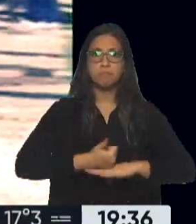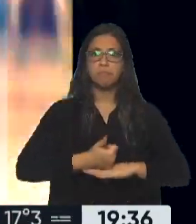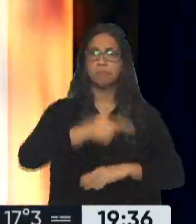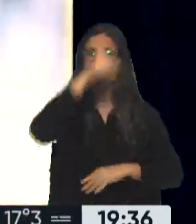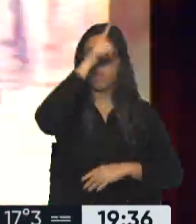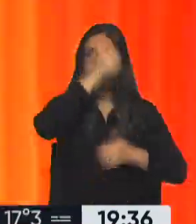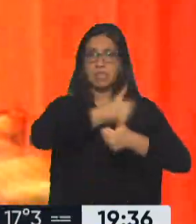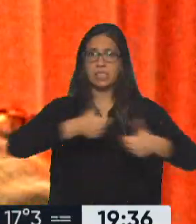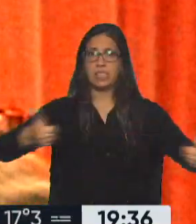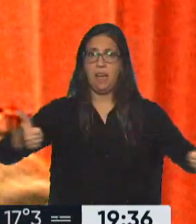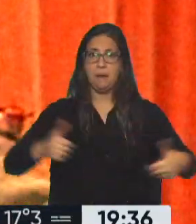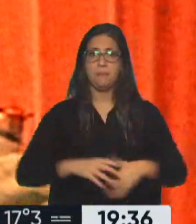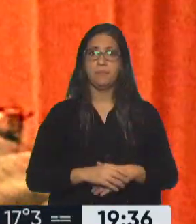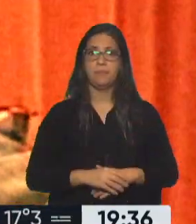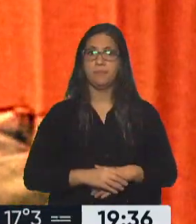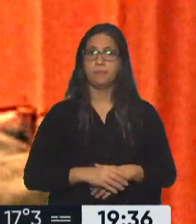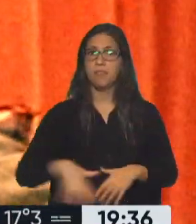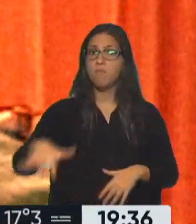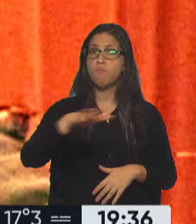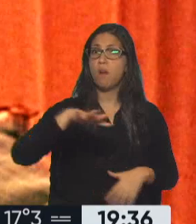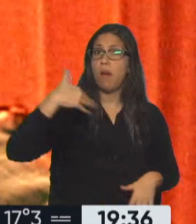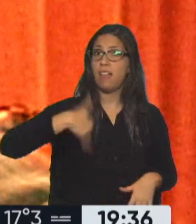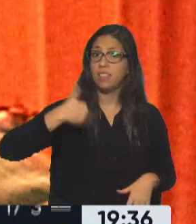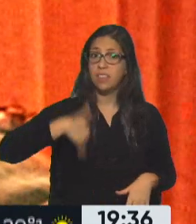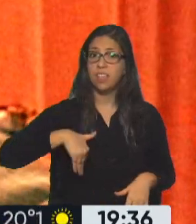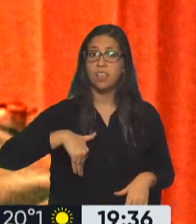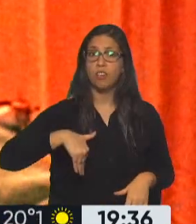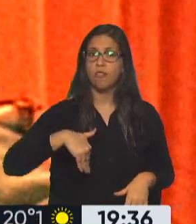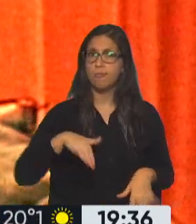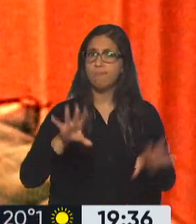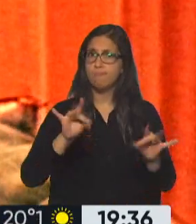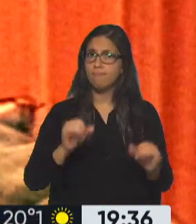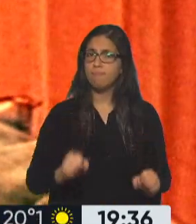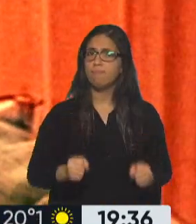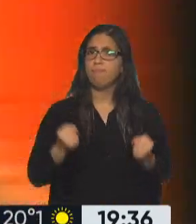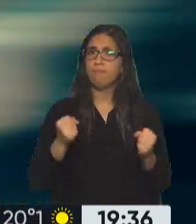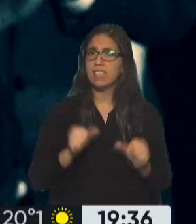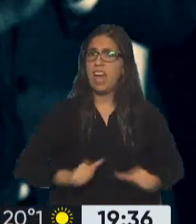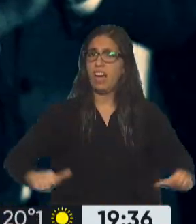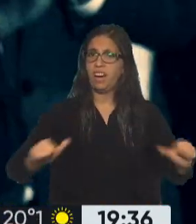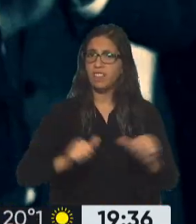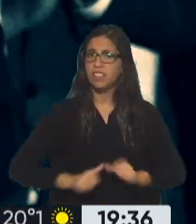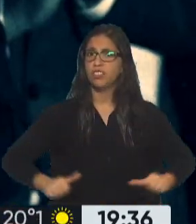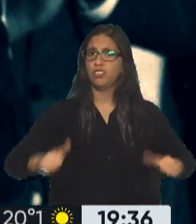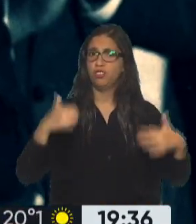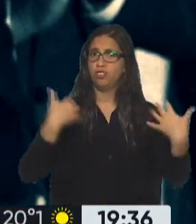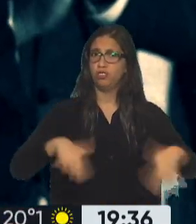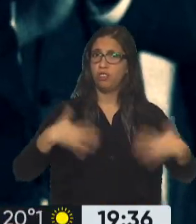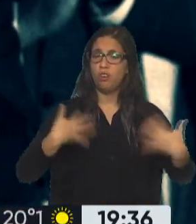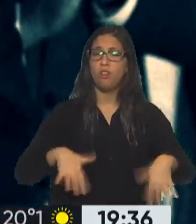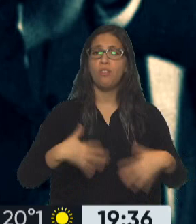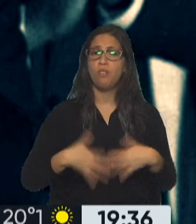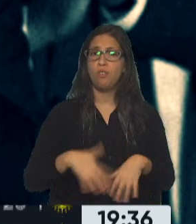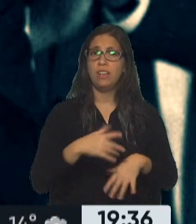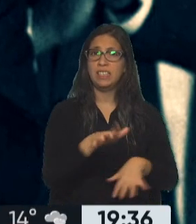de la policía. Al pueblo argentino le ha costado mucho sacrificio salir de prácticamente